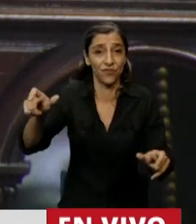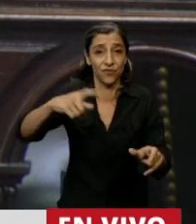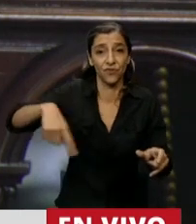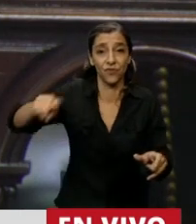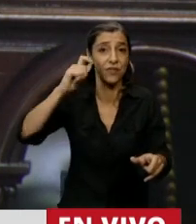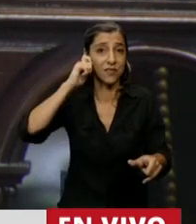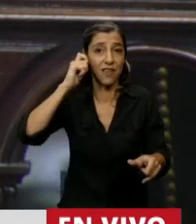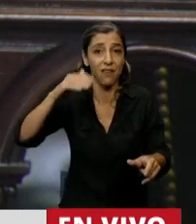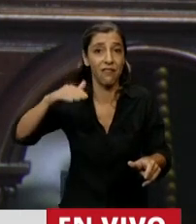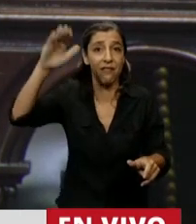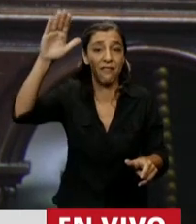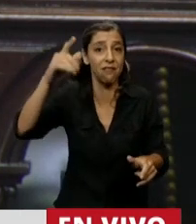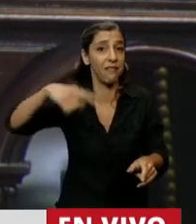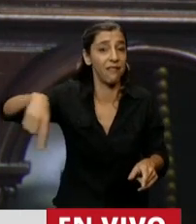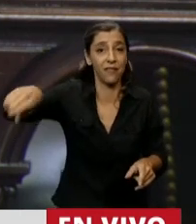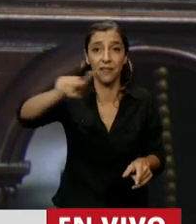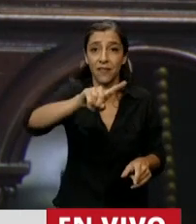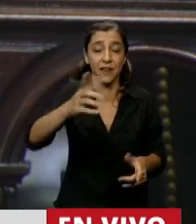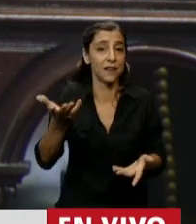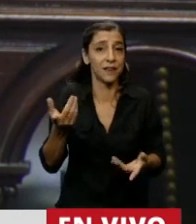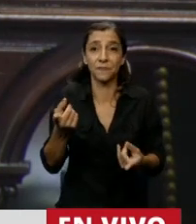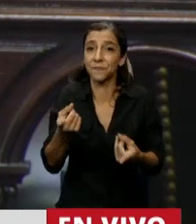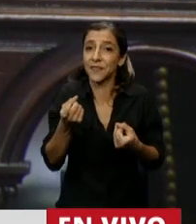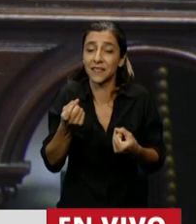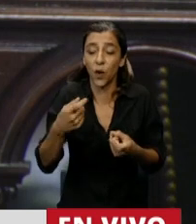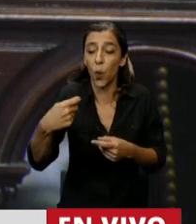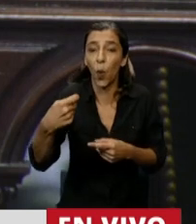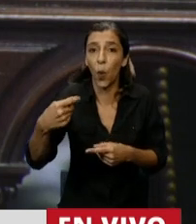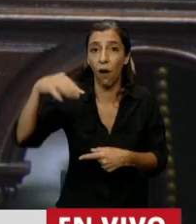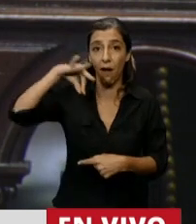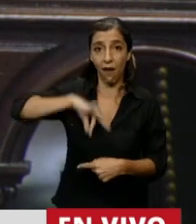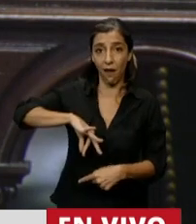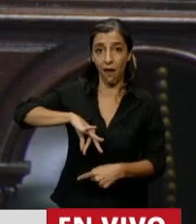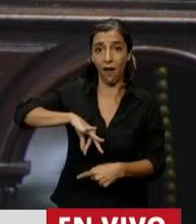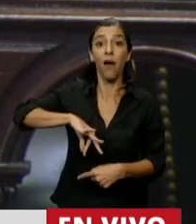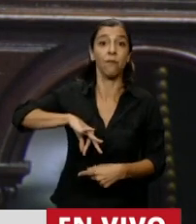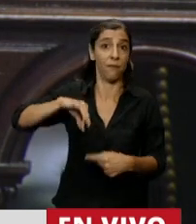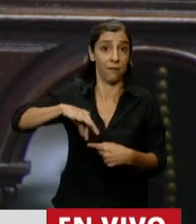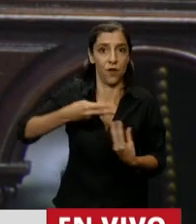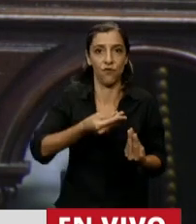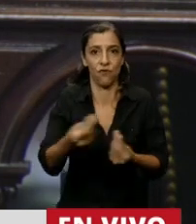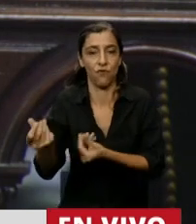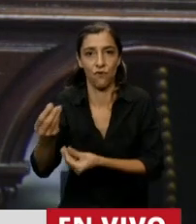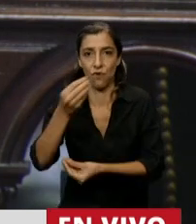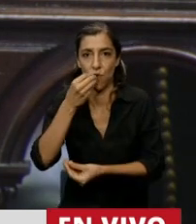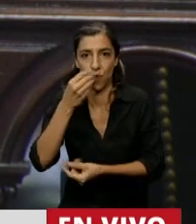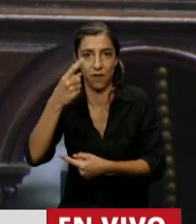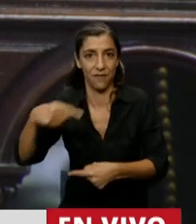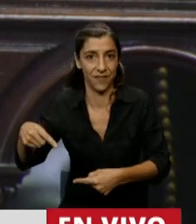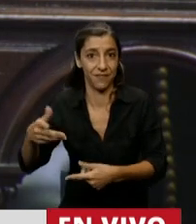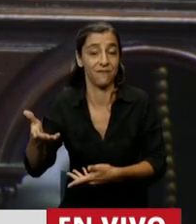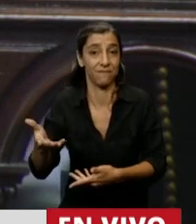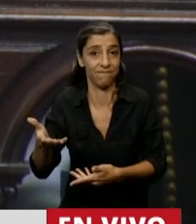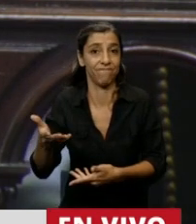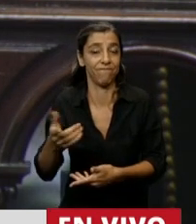que necesita ese ingreso para subsistir. Y la verdad que el promedio de los haberes jubilatorios